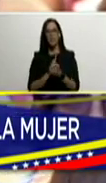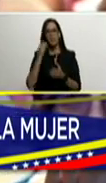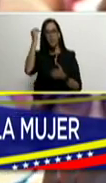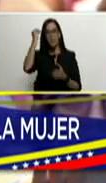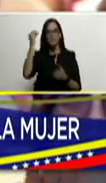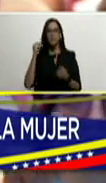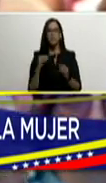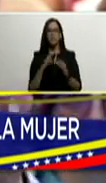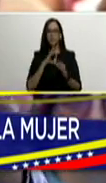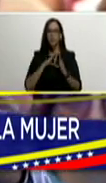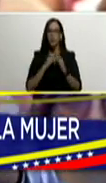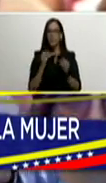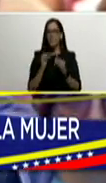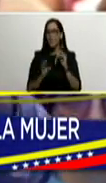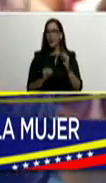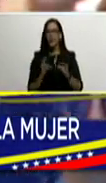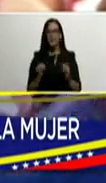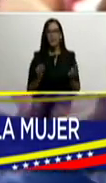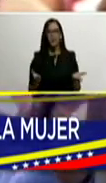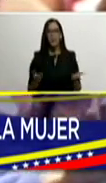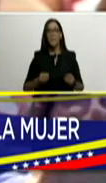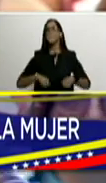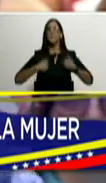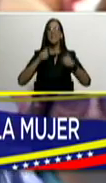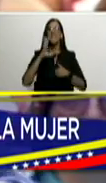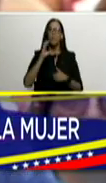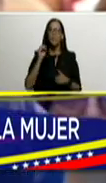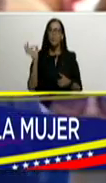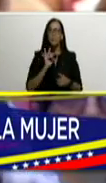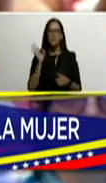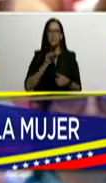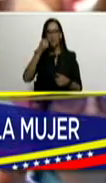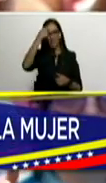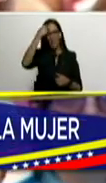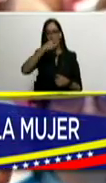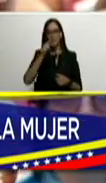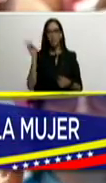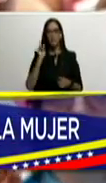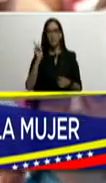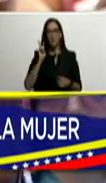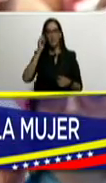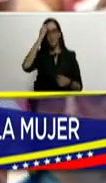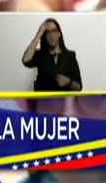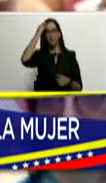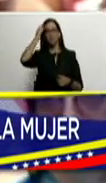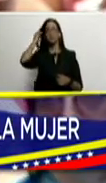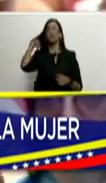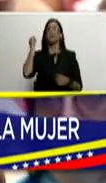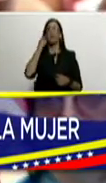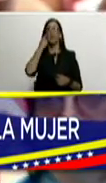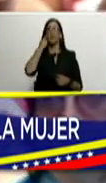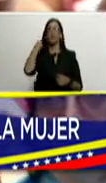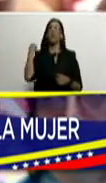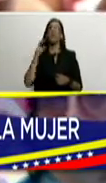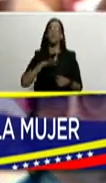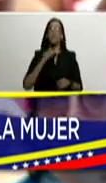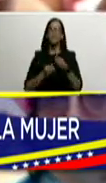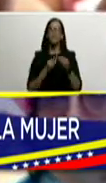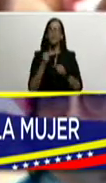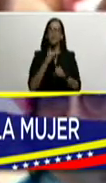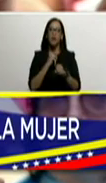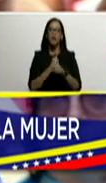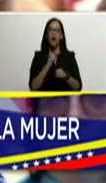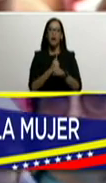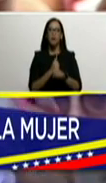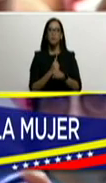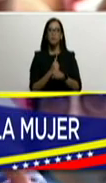Imagínense entonces lo que estamos hablando, yo diría más del 50% de la población venezolana es mujer. Entonces estamos haciendo un trabajo,